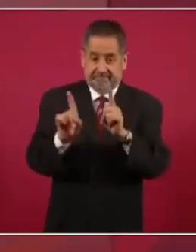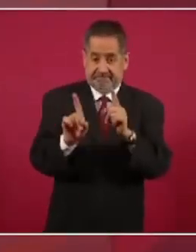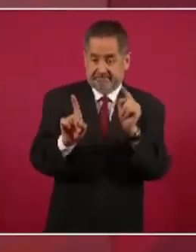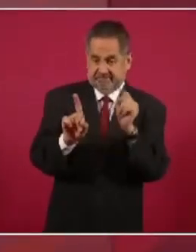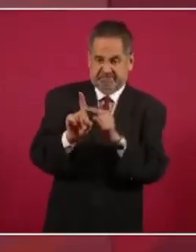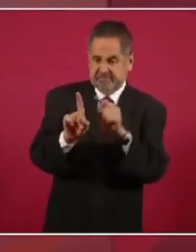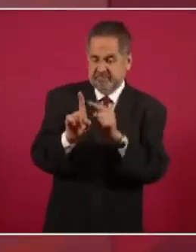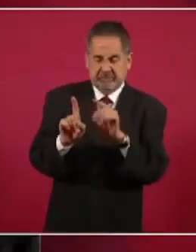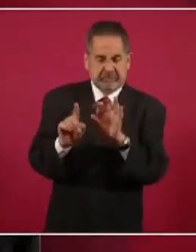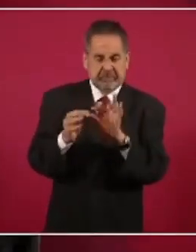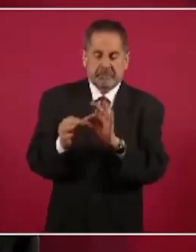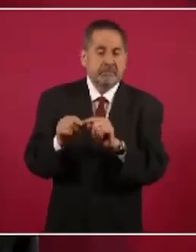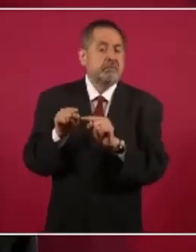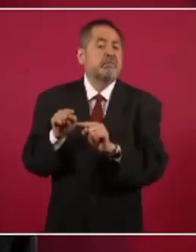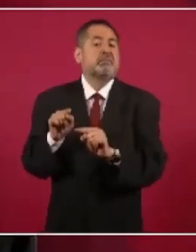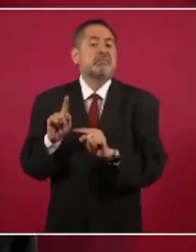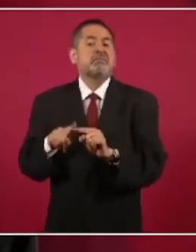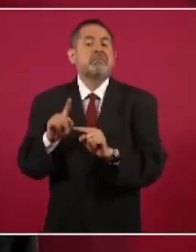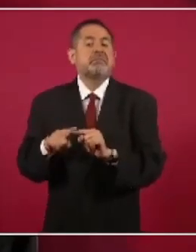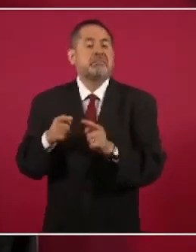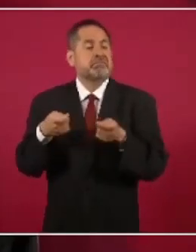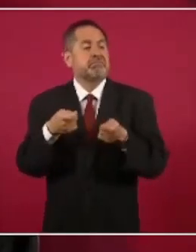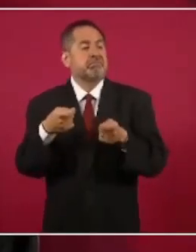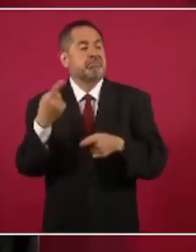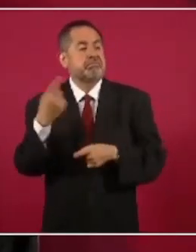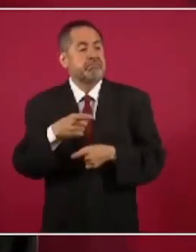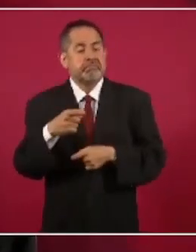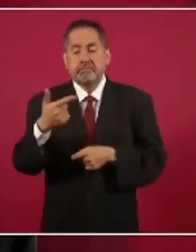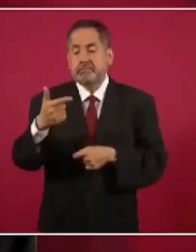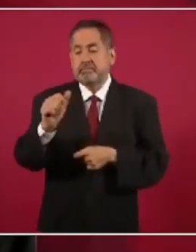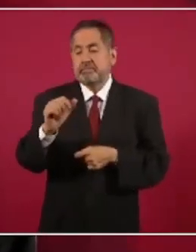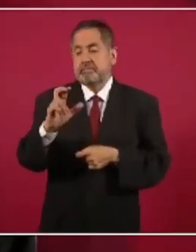de Calderón era García Luna.